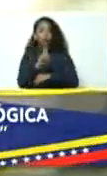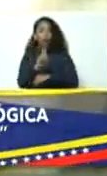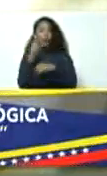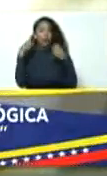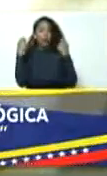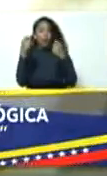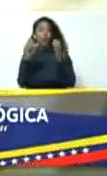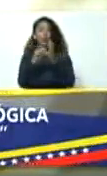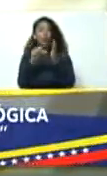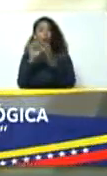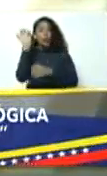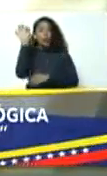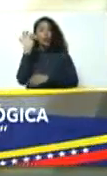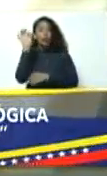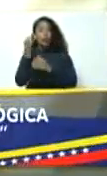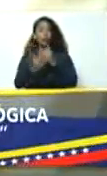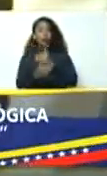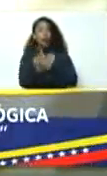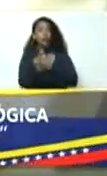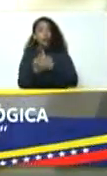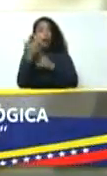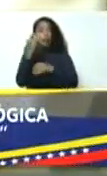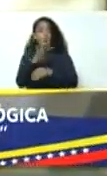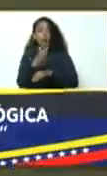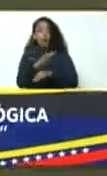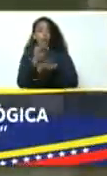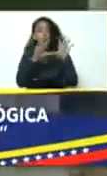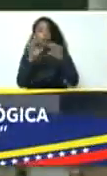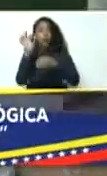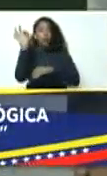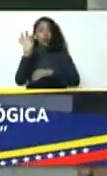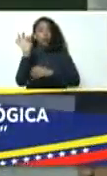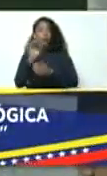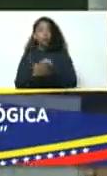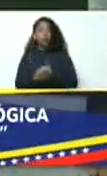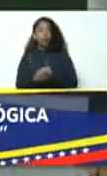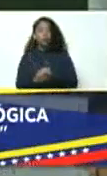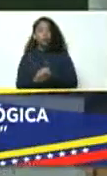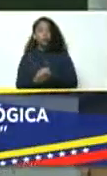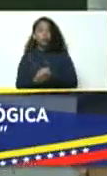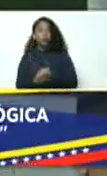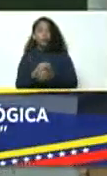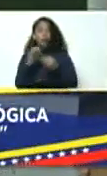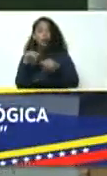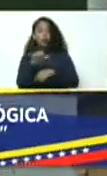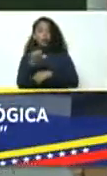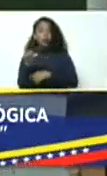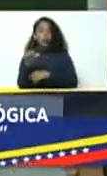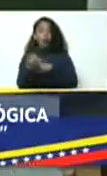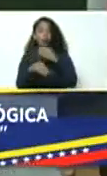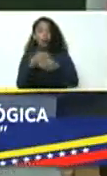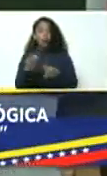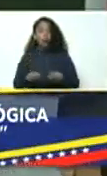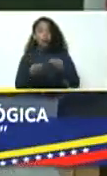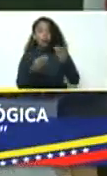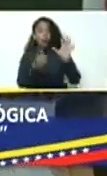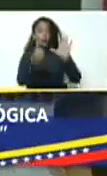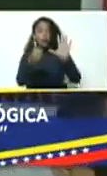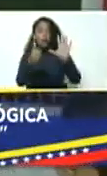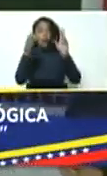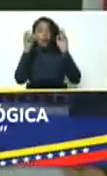donde el porcentaje de avance son alrededor del 80%. En el transcurso de esta semana vamos a hacer entrega de 6